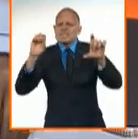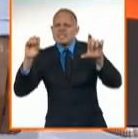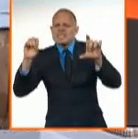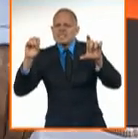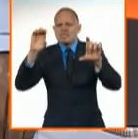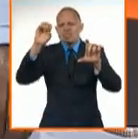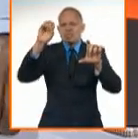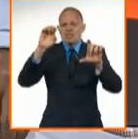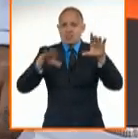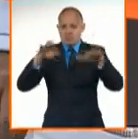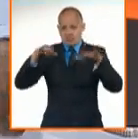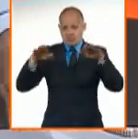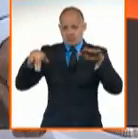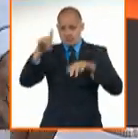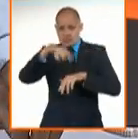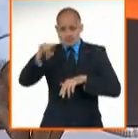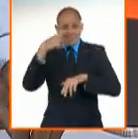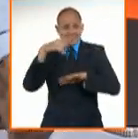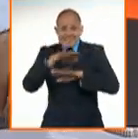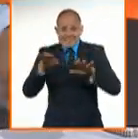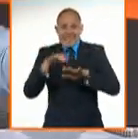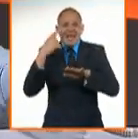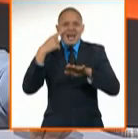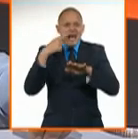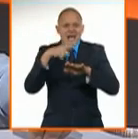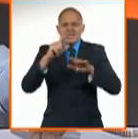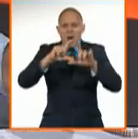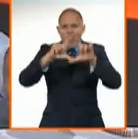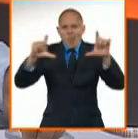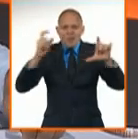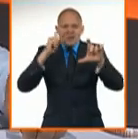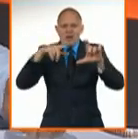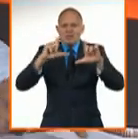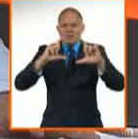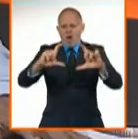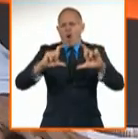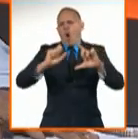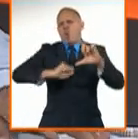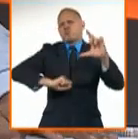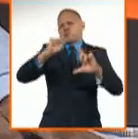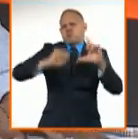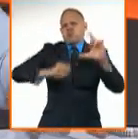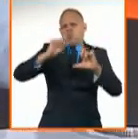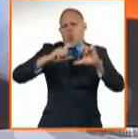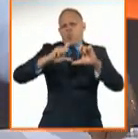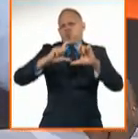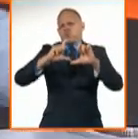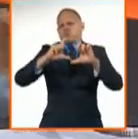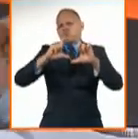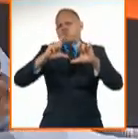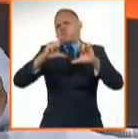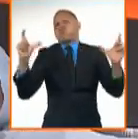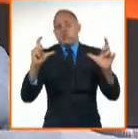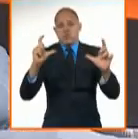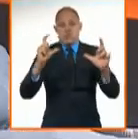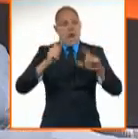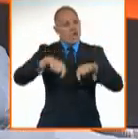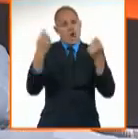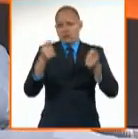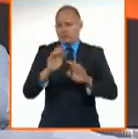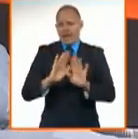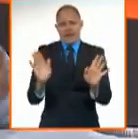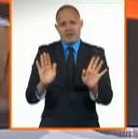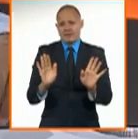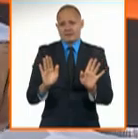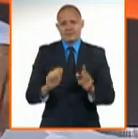evidentemente cuando llega al especial crítico y un tubo que está sometido a presión de vapor o de agua bueno es que ocasiona la